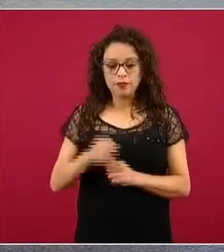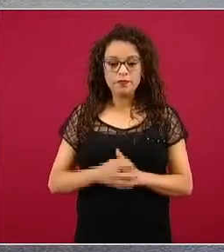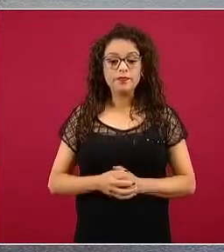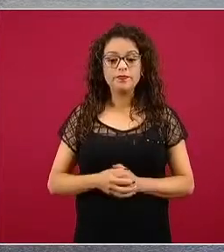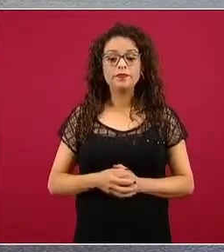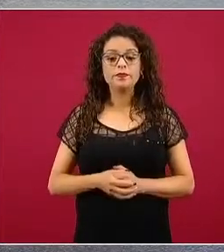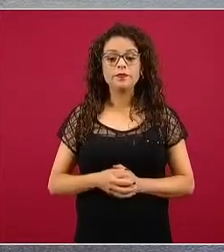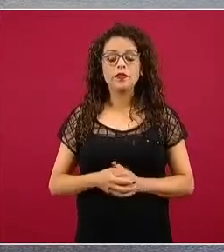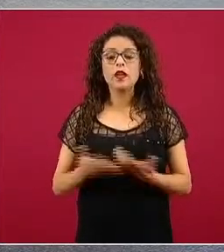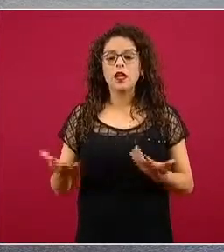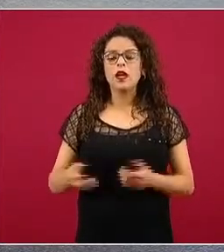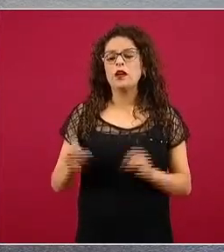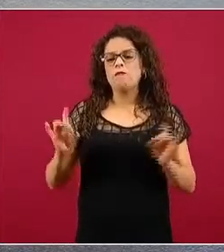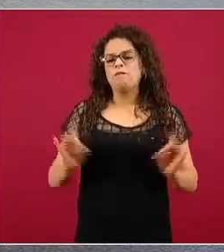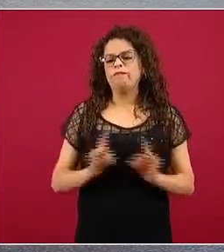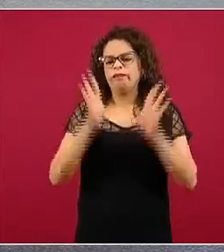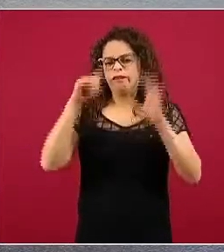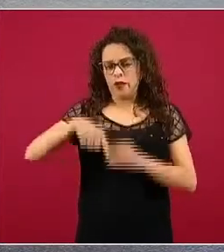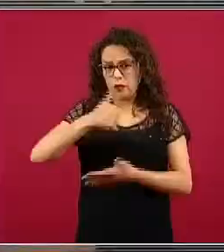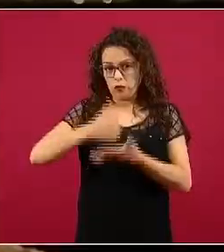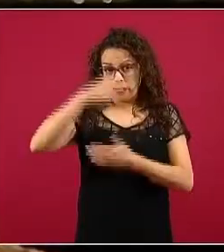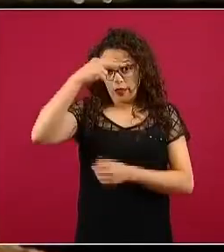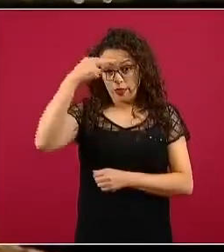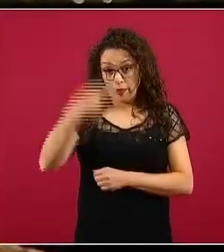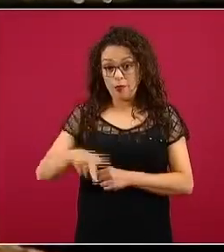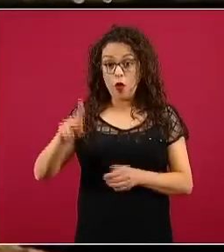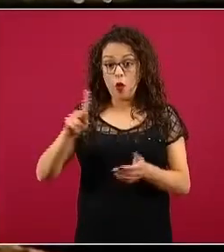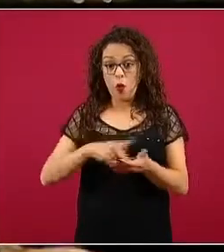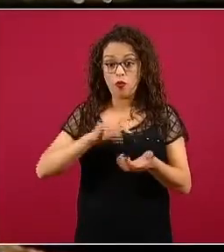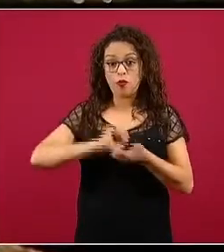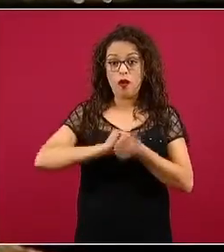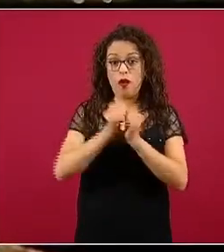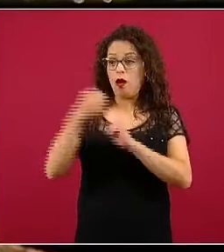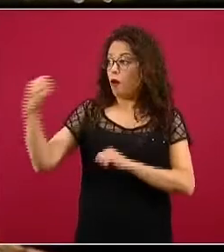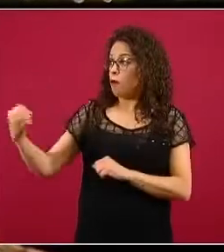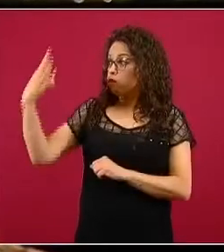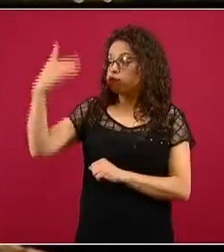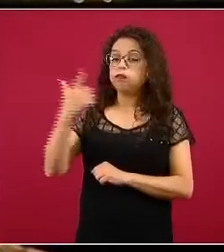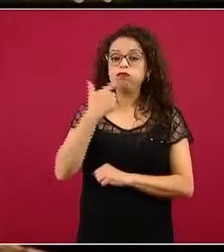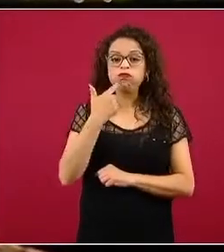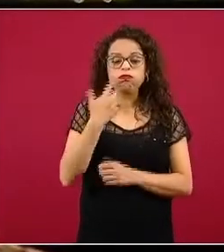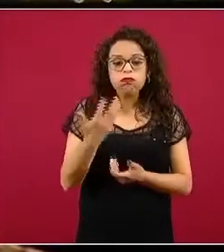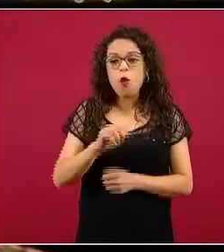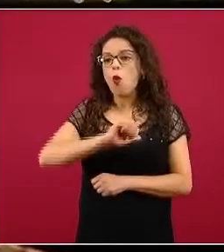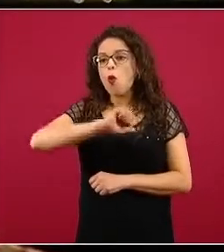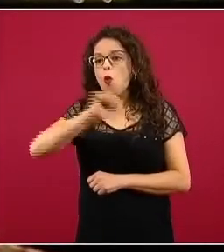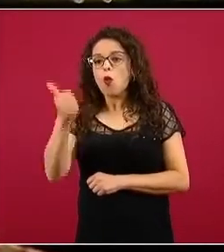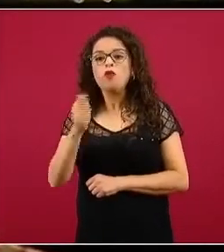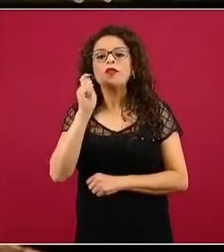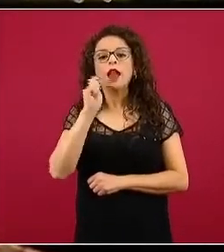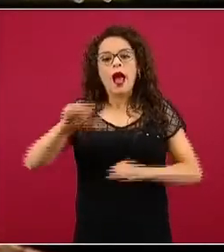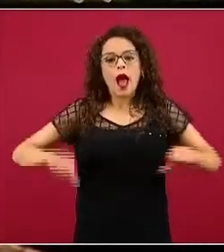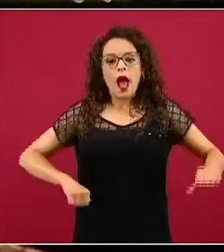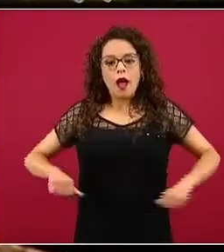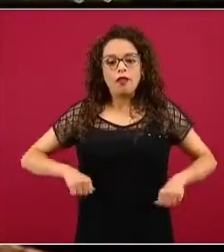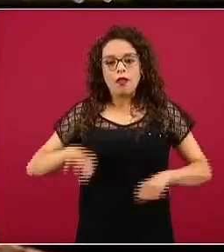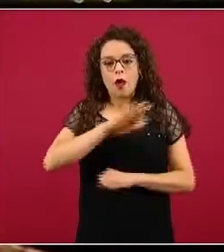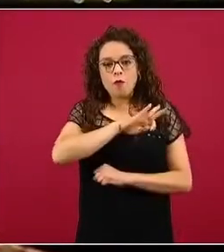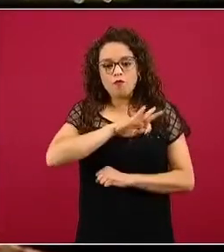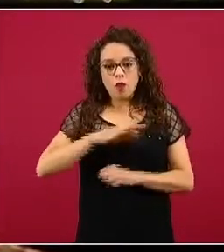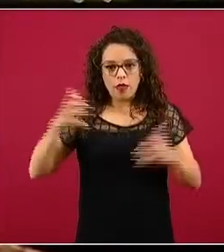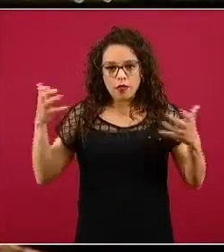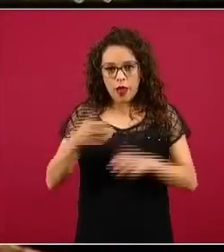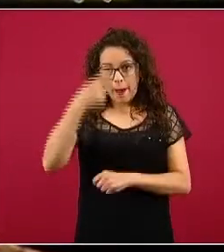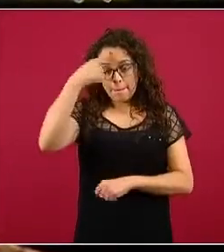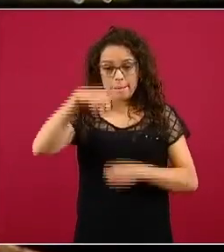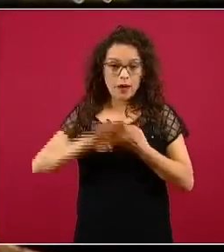de México llegase a entrar a semáforo rojo, ¿qué otras prevenciones se tomarían en el caso del transporte para evitar que